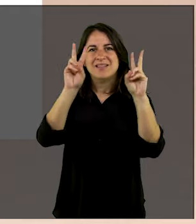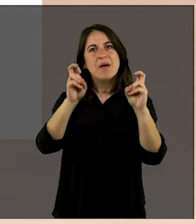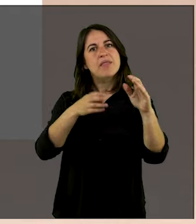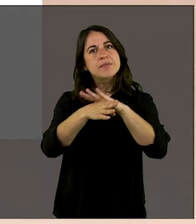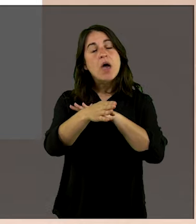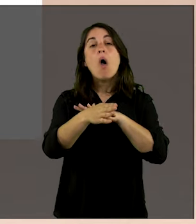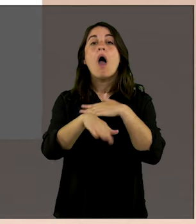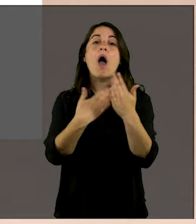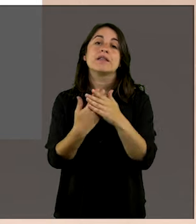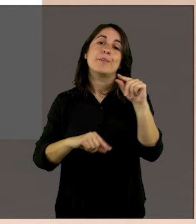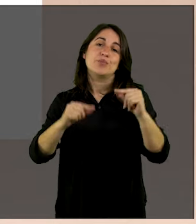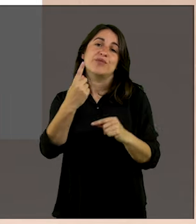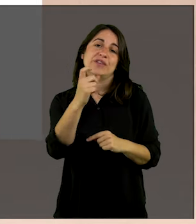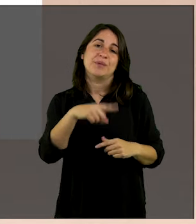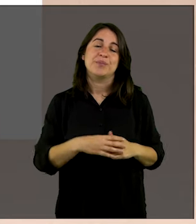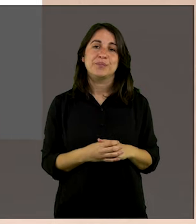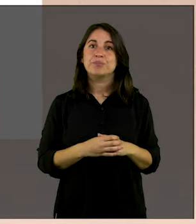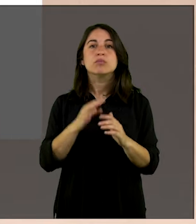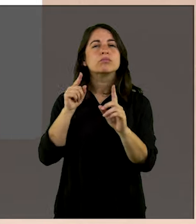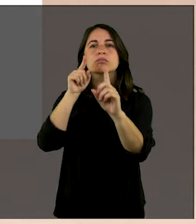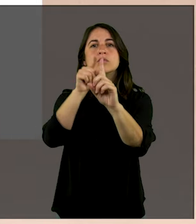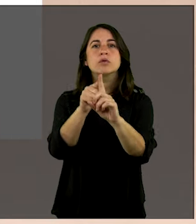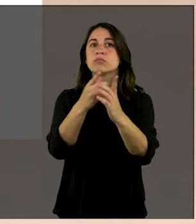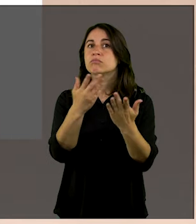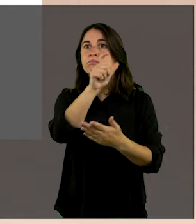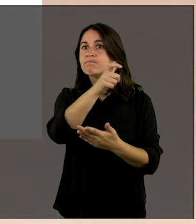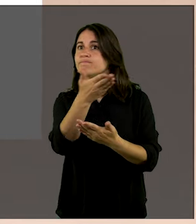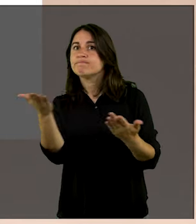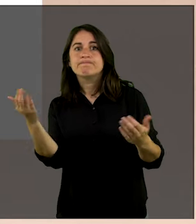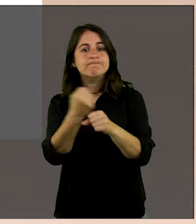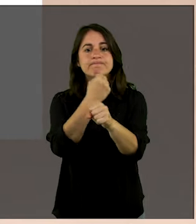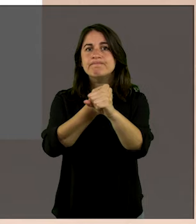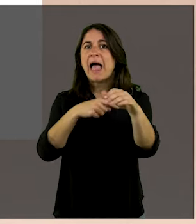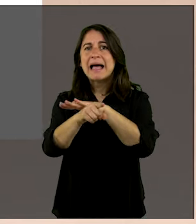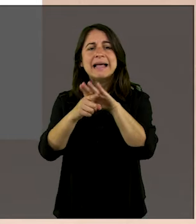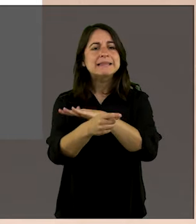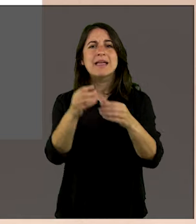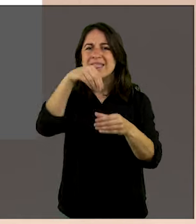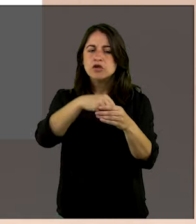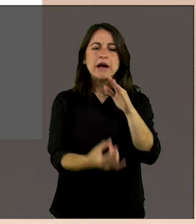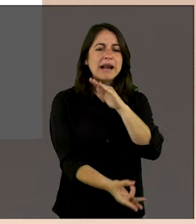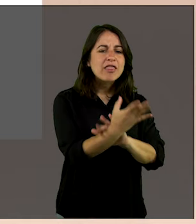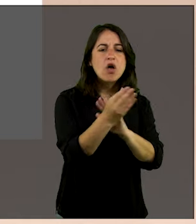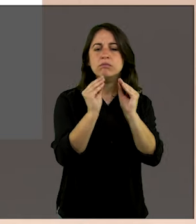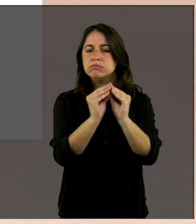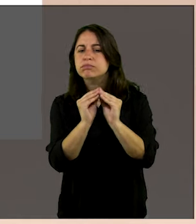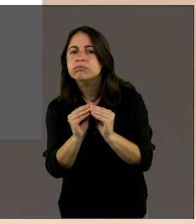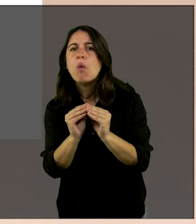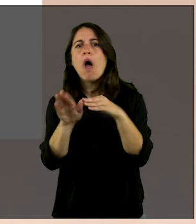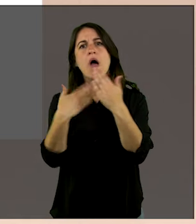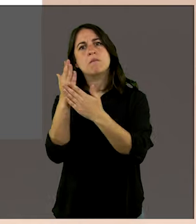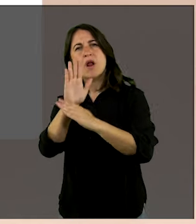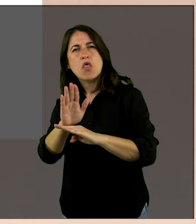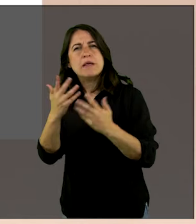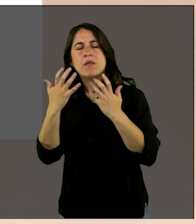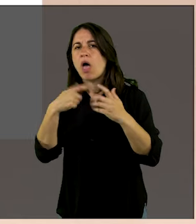en accesibilidad o que haya presupuesto para este fin. La meta es que todos los agentes que intervienen en la creación, producción y